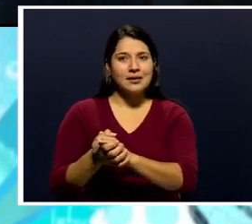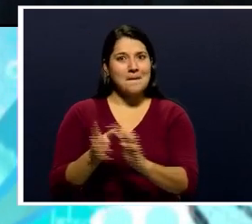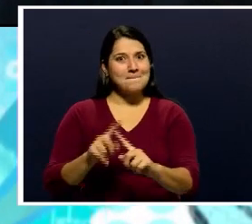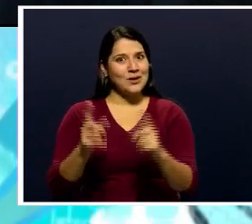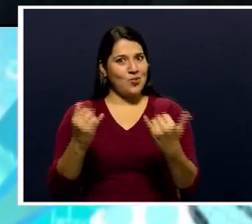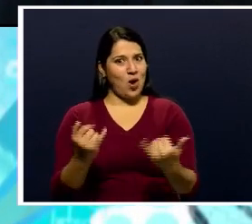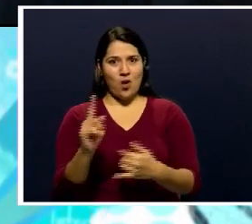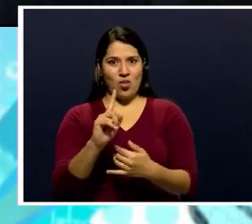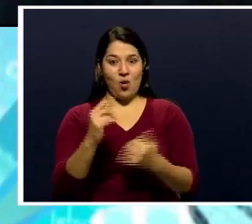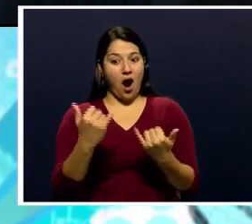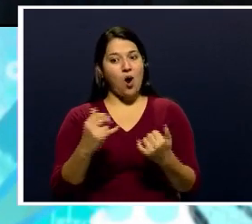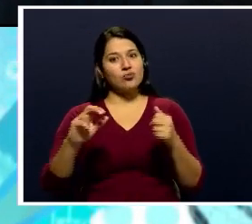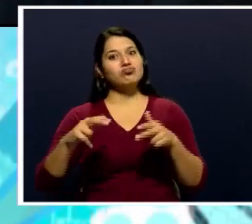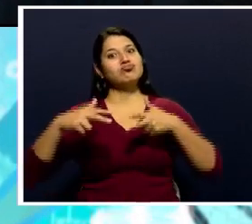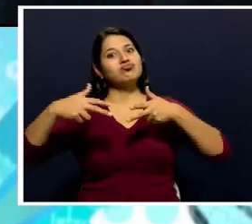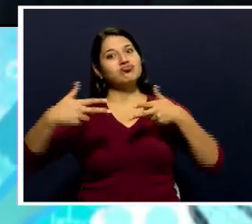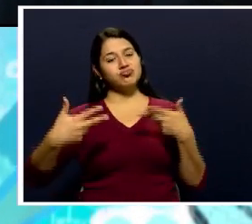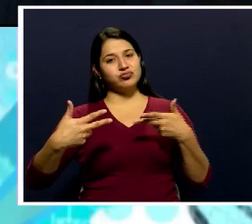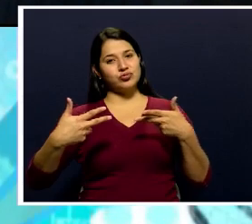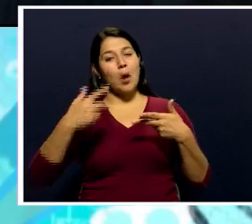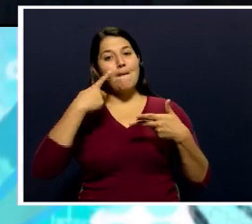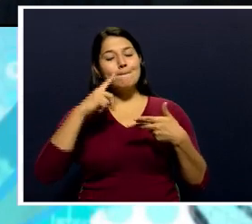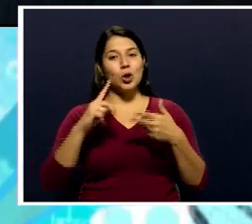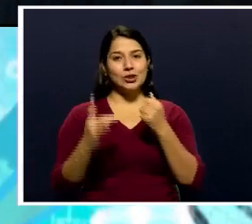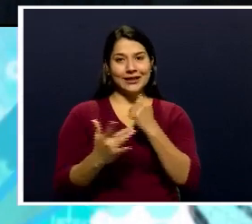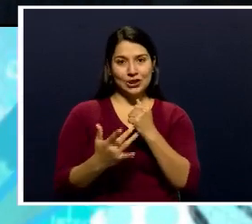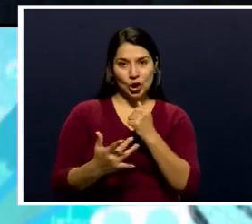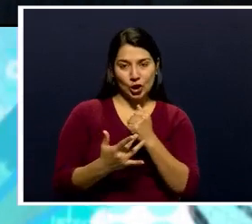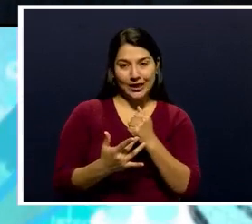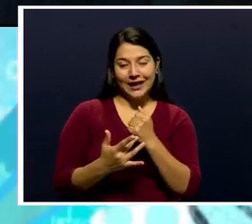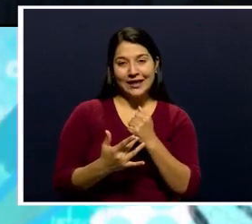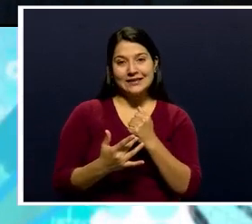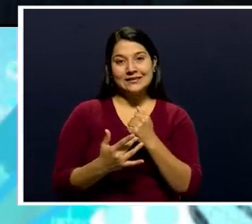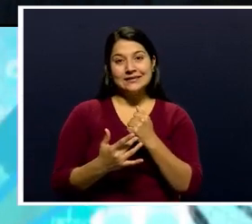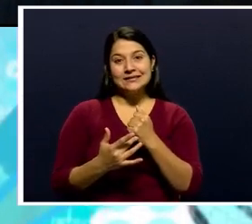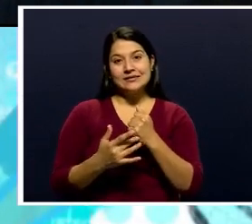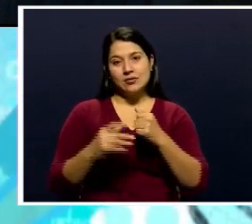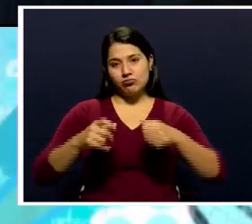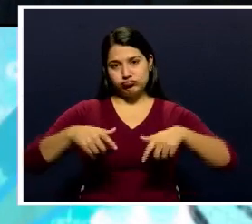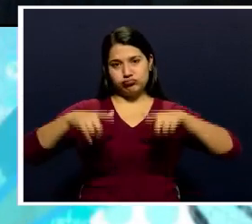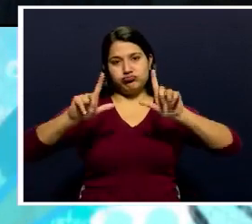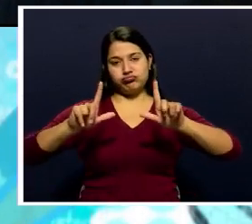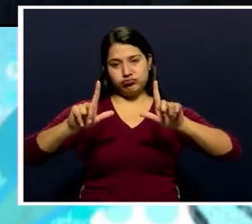tenemos que conversar a través de una plataforma tecnológica y pantalla mediante.